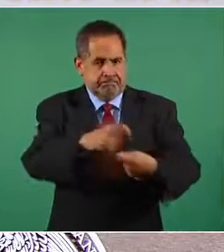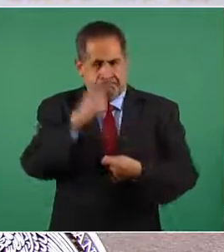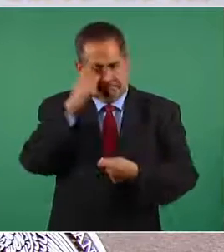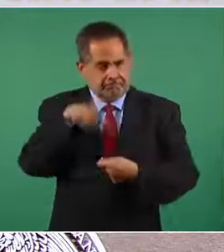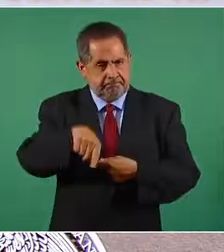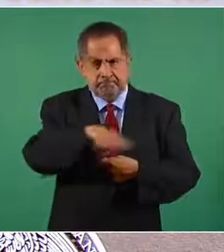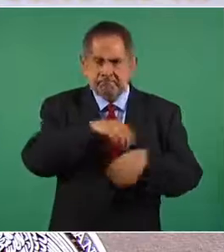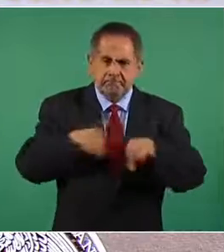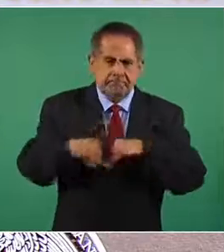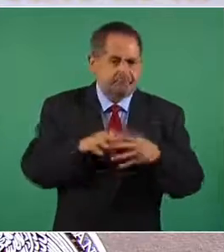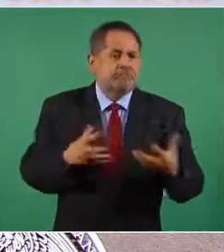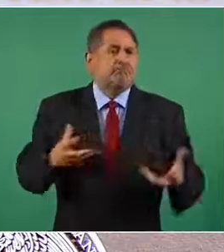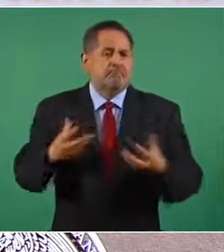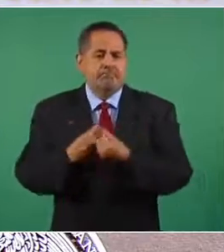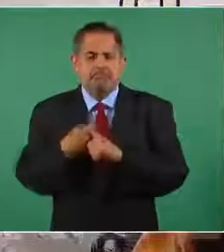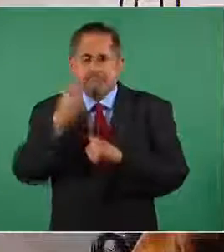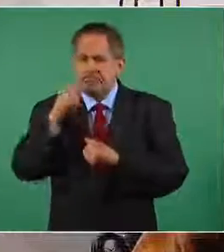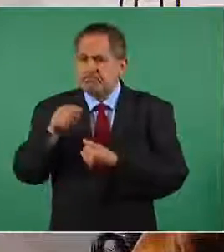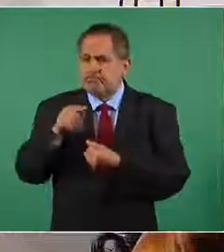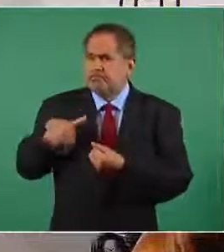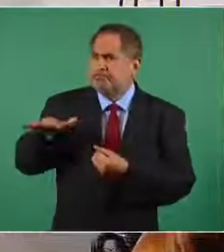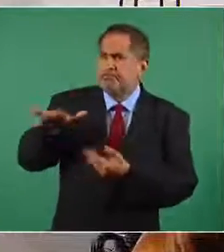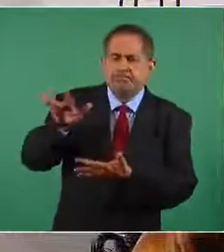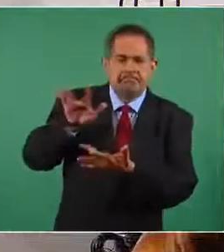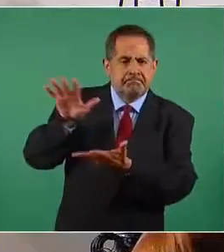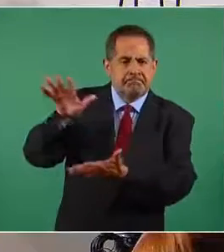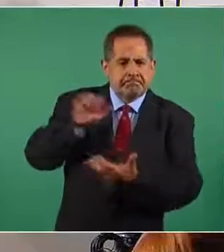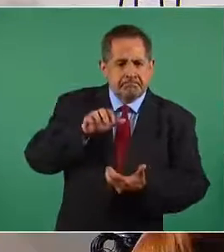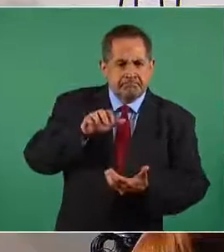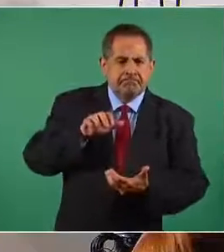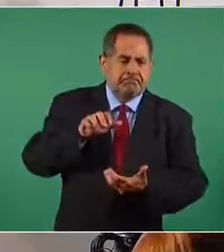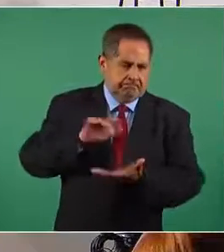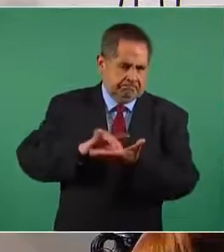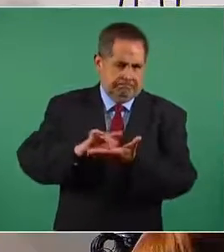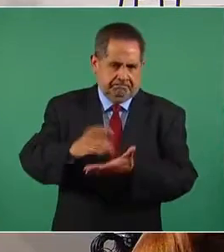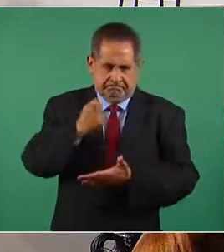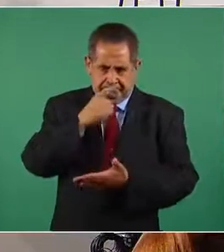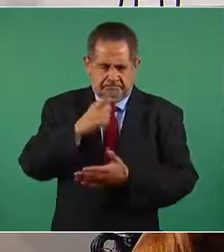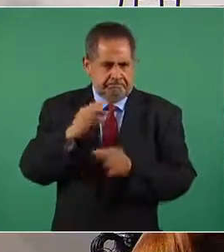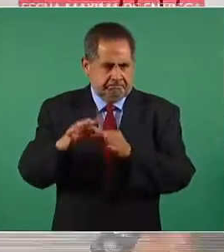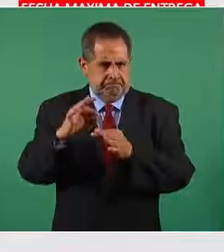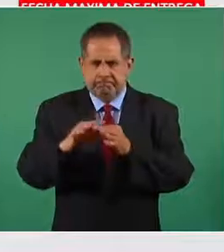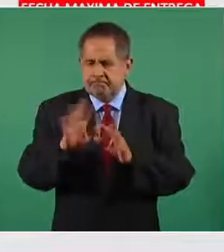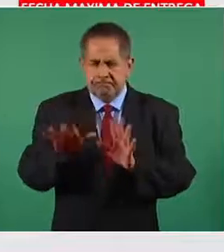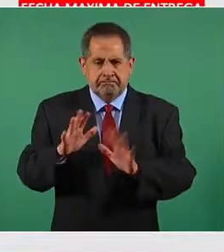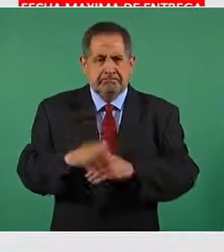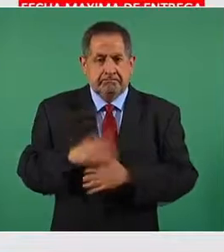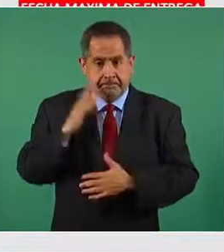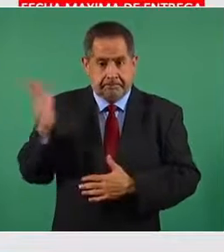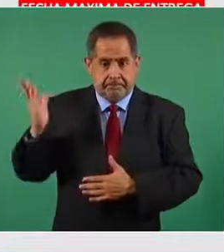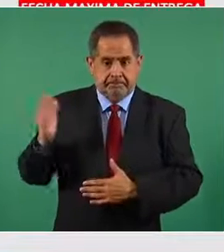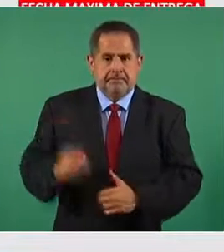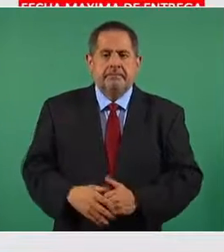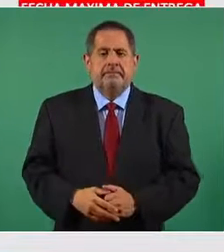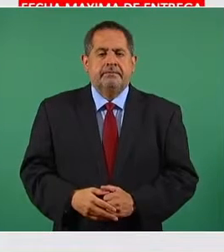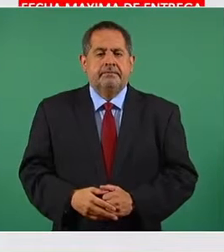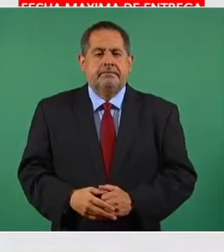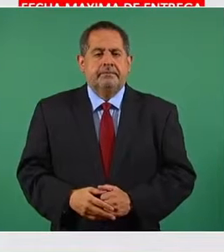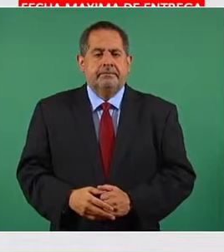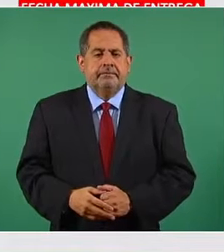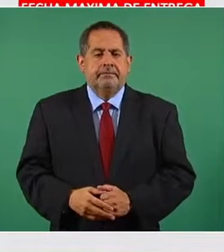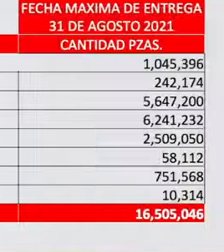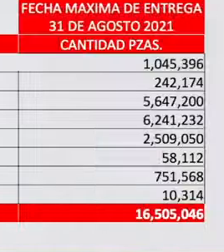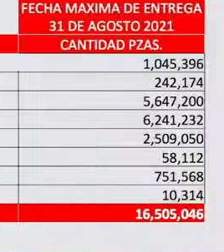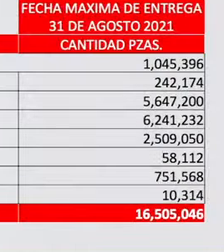trabajado continuamente en esta búsqueda sectorial de medicamentos. Y como pueden ver en la columna del lado izquierdo, también